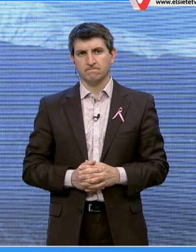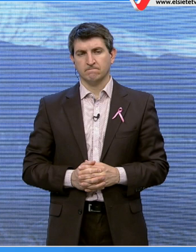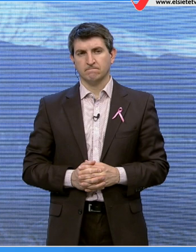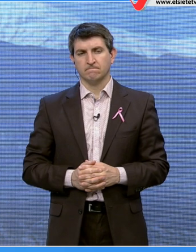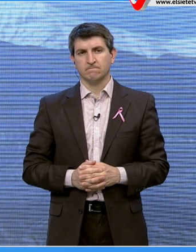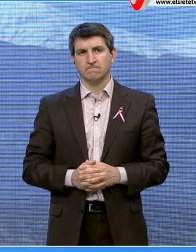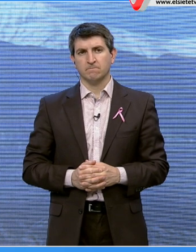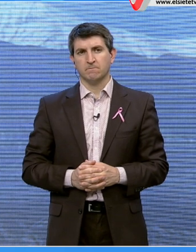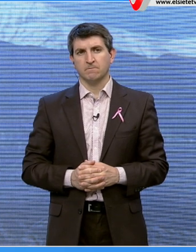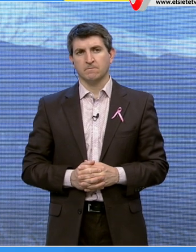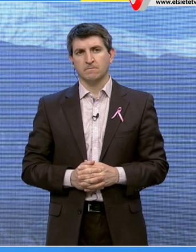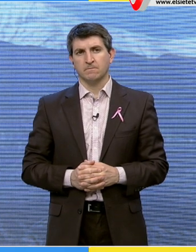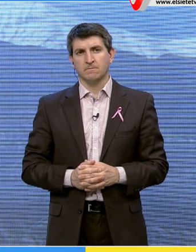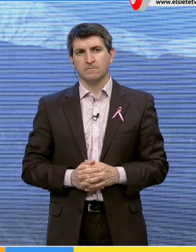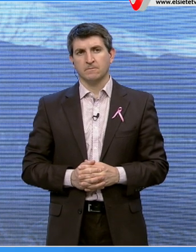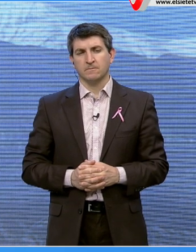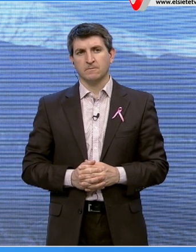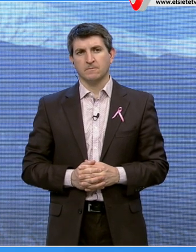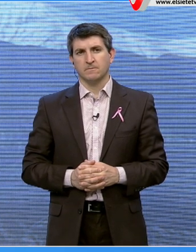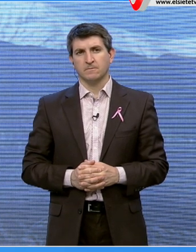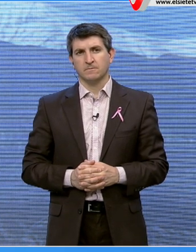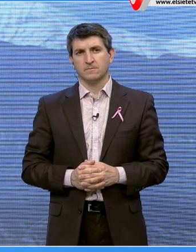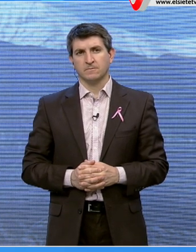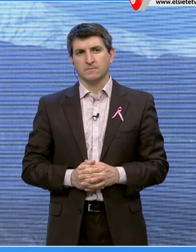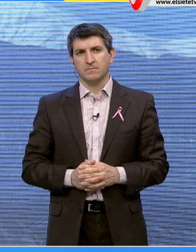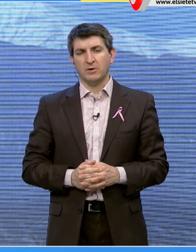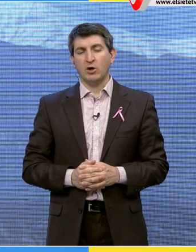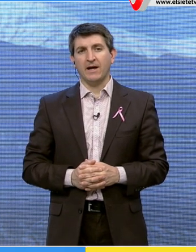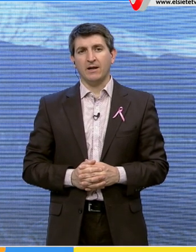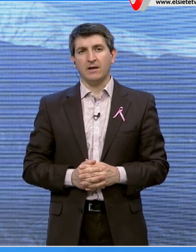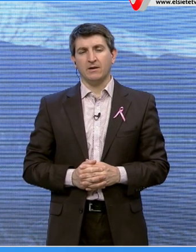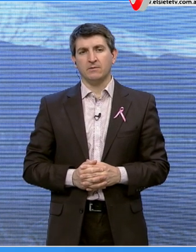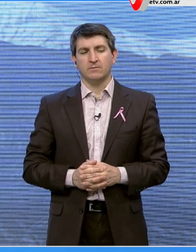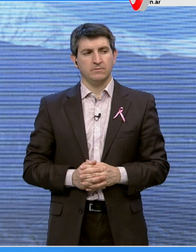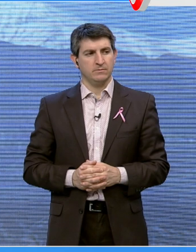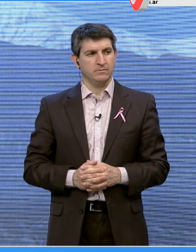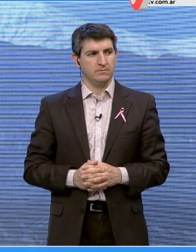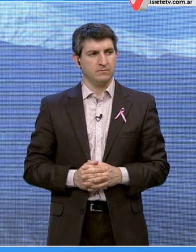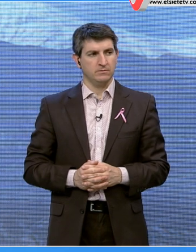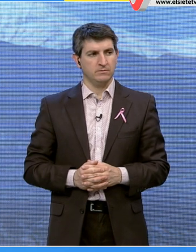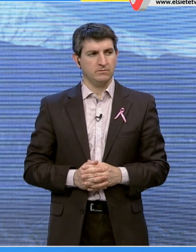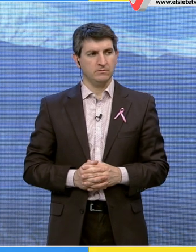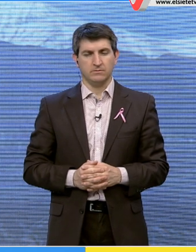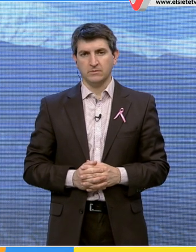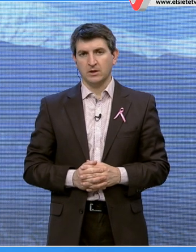en plena investigación por parte de la inspección general nuestra parte por parte de la justicia pero Lamento detenidos